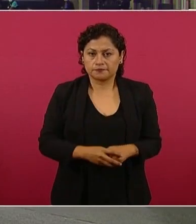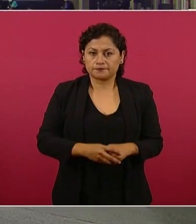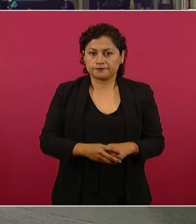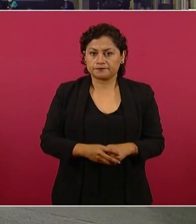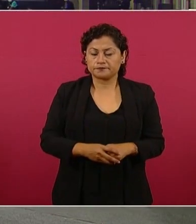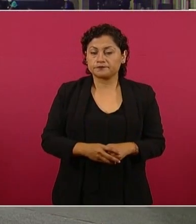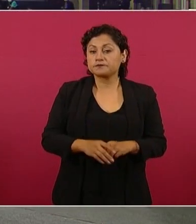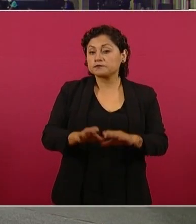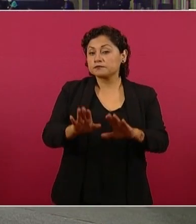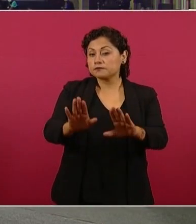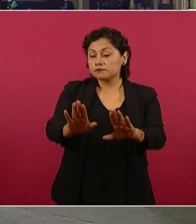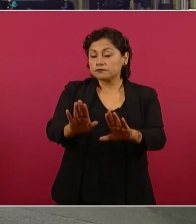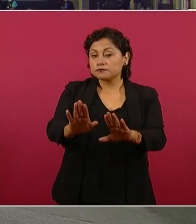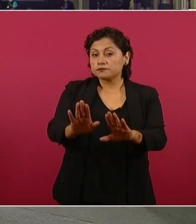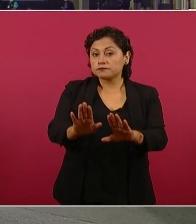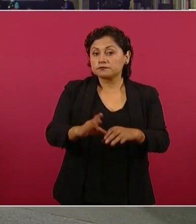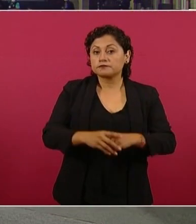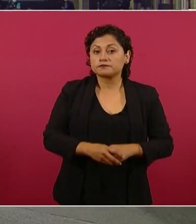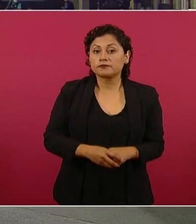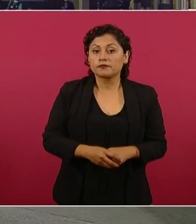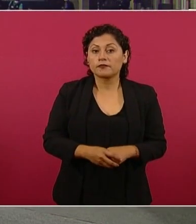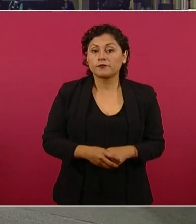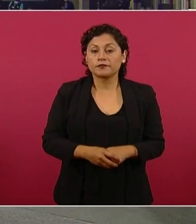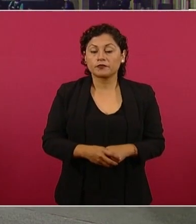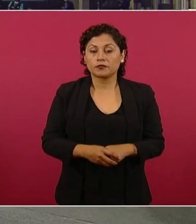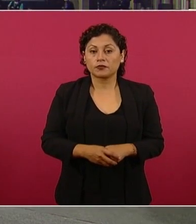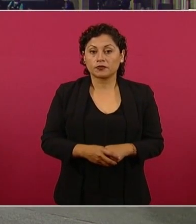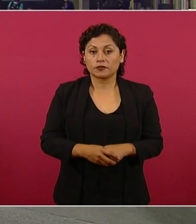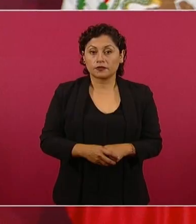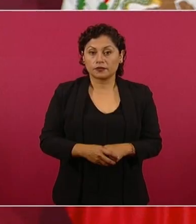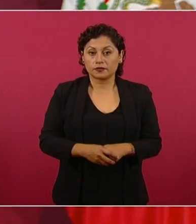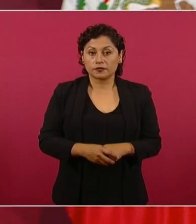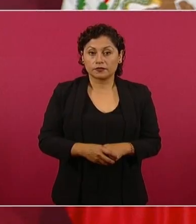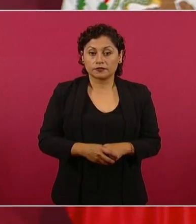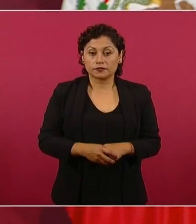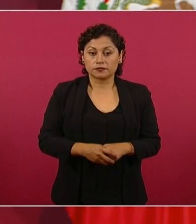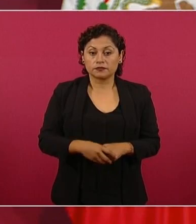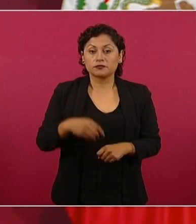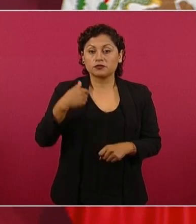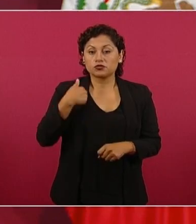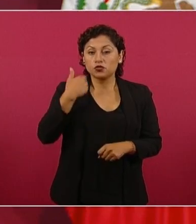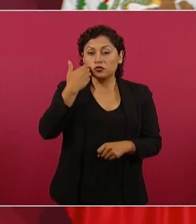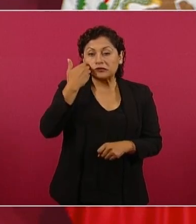Me gustaría antes que, a ver si